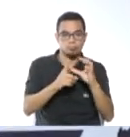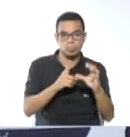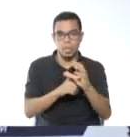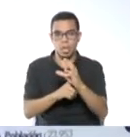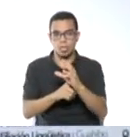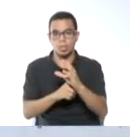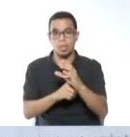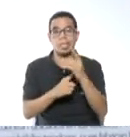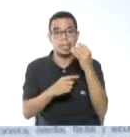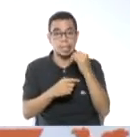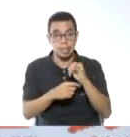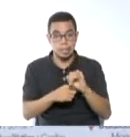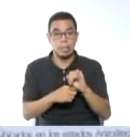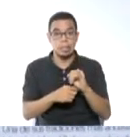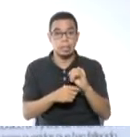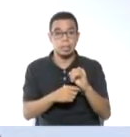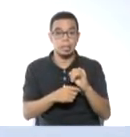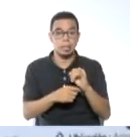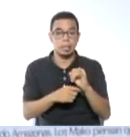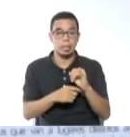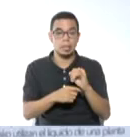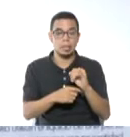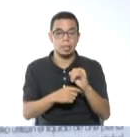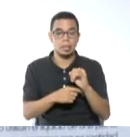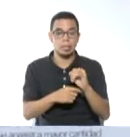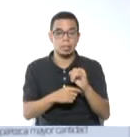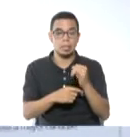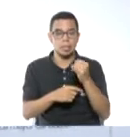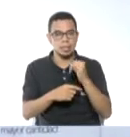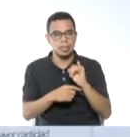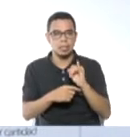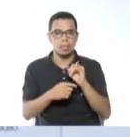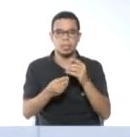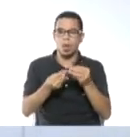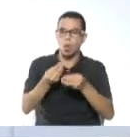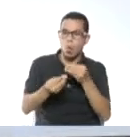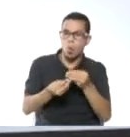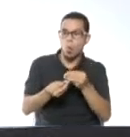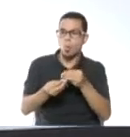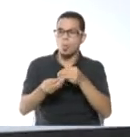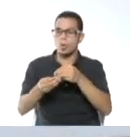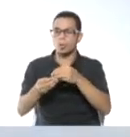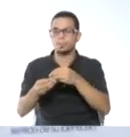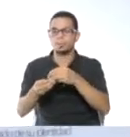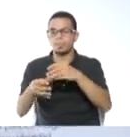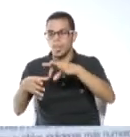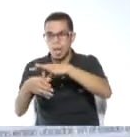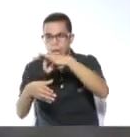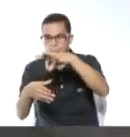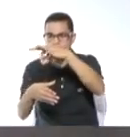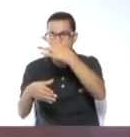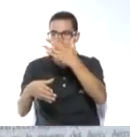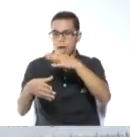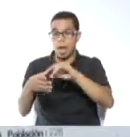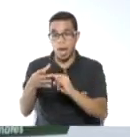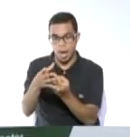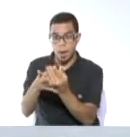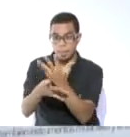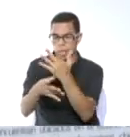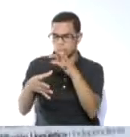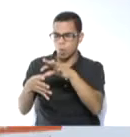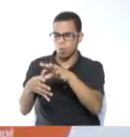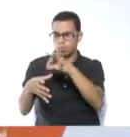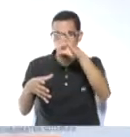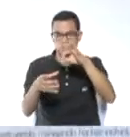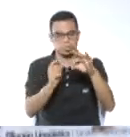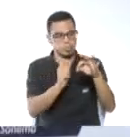toma análisis de cómo es cuando se extrae la planta, las fases lunares. Exacto, toma en